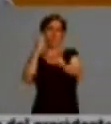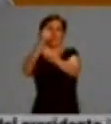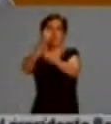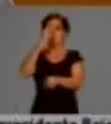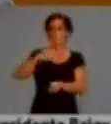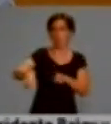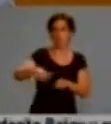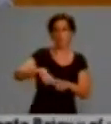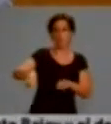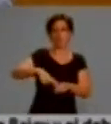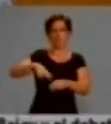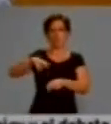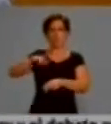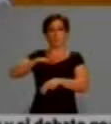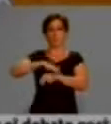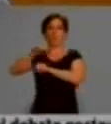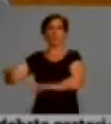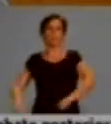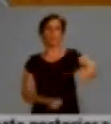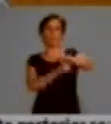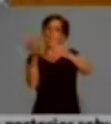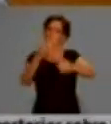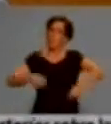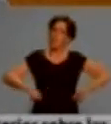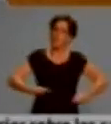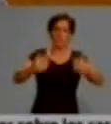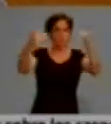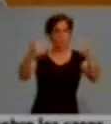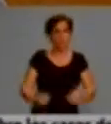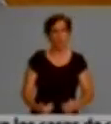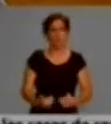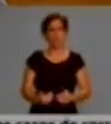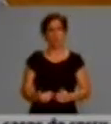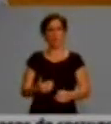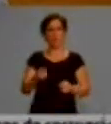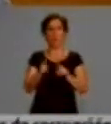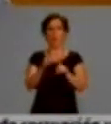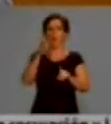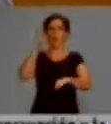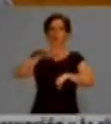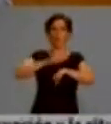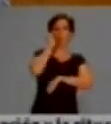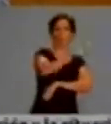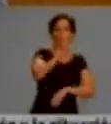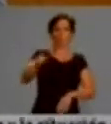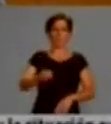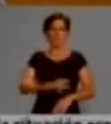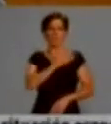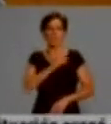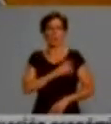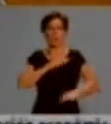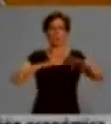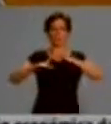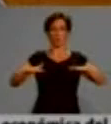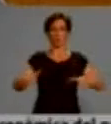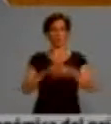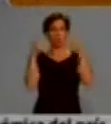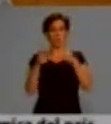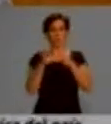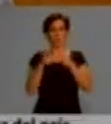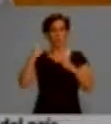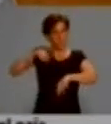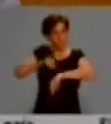política, amparándose en que había que gastar menos, criminalizaban a sindicatos y a movimientos sociales, ustedes montaban una red de